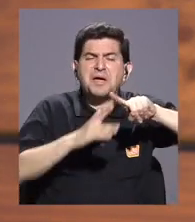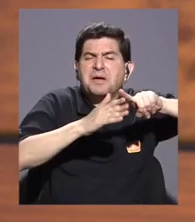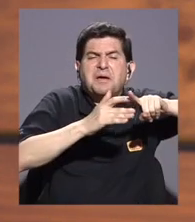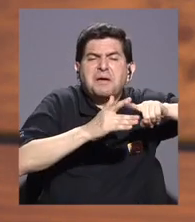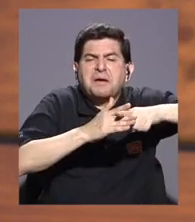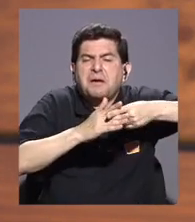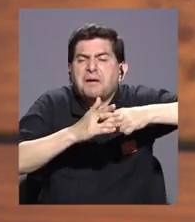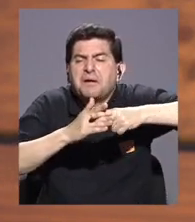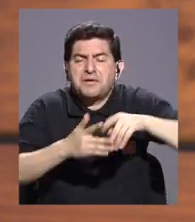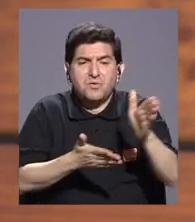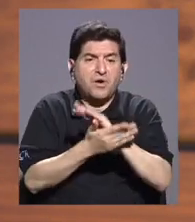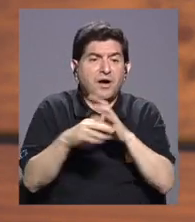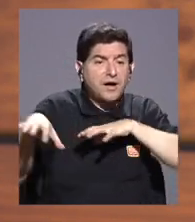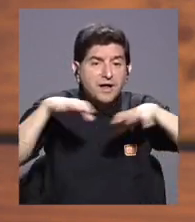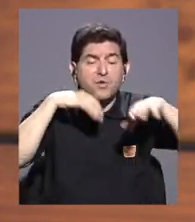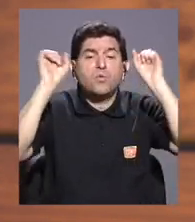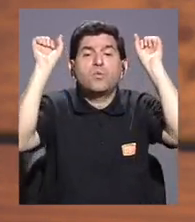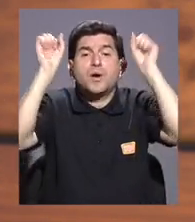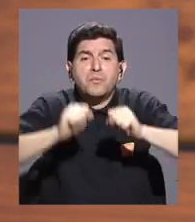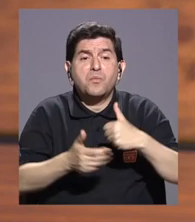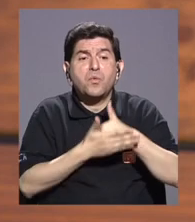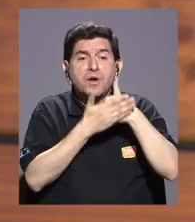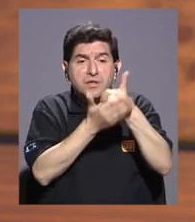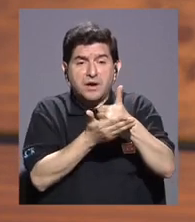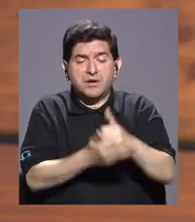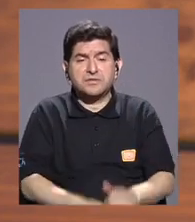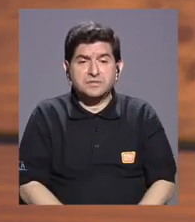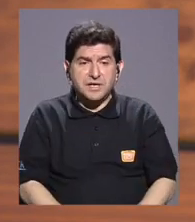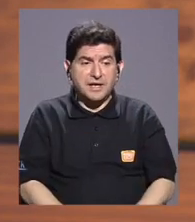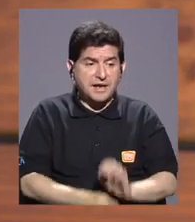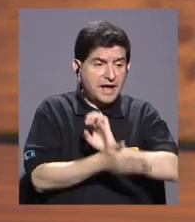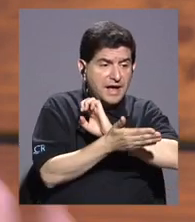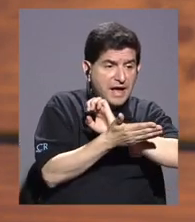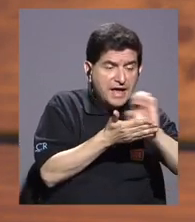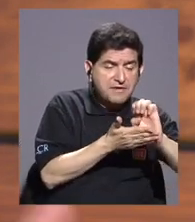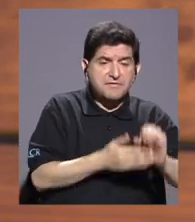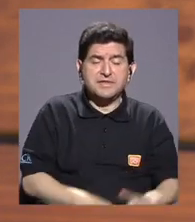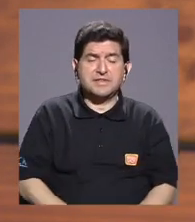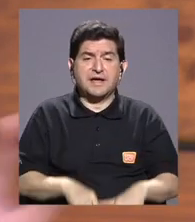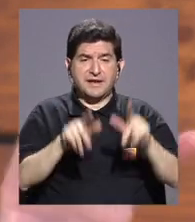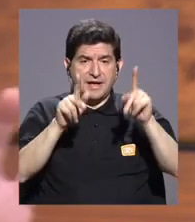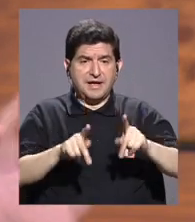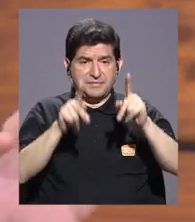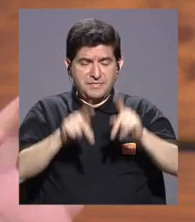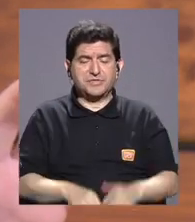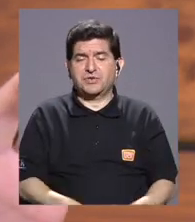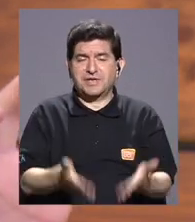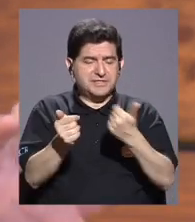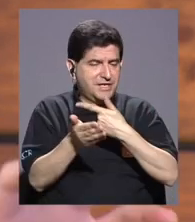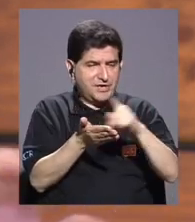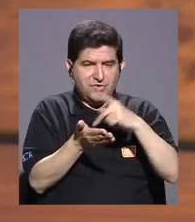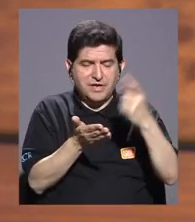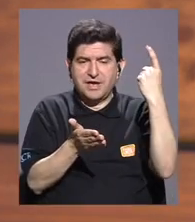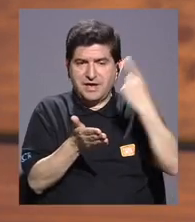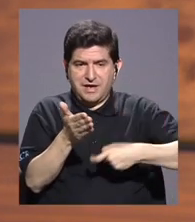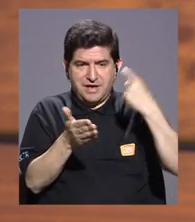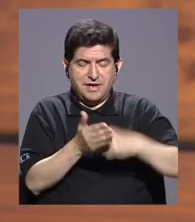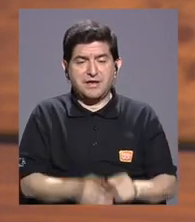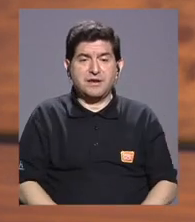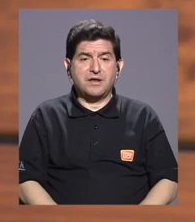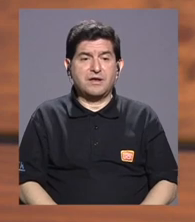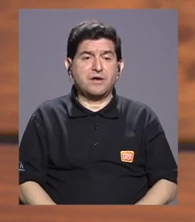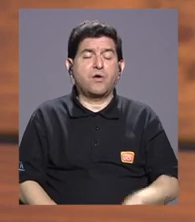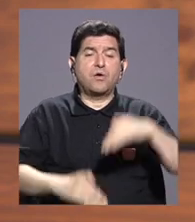pequeños parches. Algunas medidas que podrían haber ayudado a combatir la evasión las debilitaron mucho, como la norma de subcapitalización, que es todos